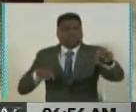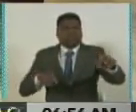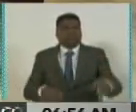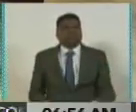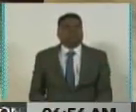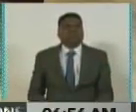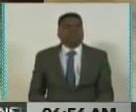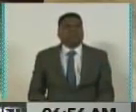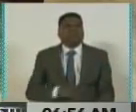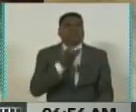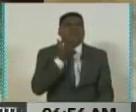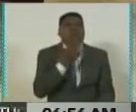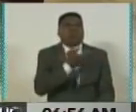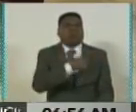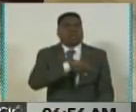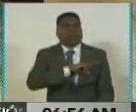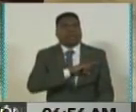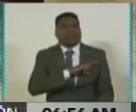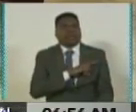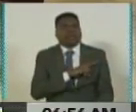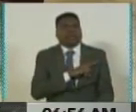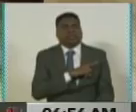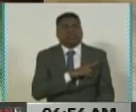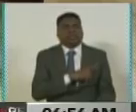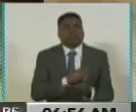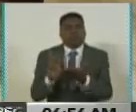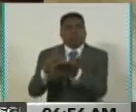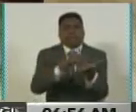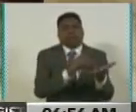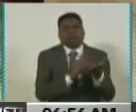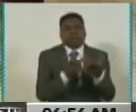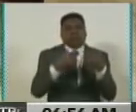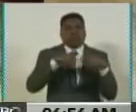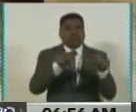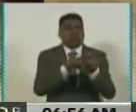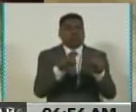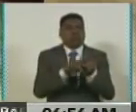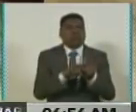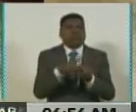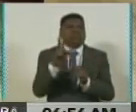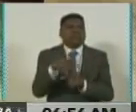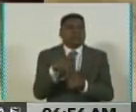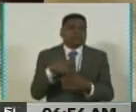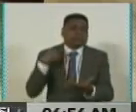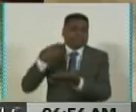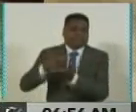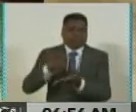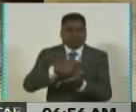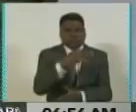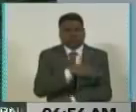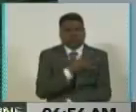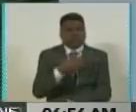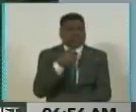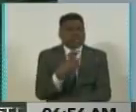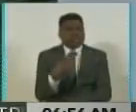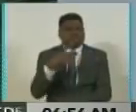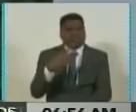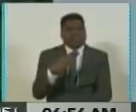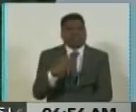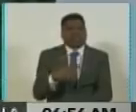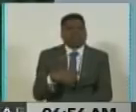ejemplo, los modelos progresistas y los procesos de inclusión que aquí han tenido lugar, y la inversión social a la que hacía alusión Héctor Rodríguez. Pero igual, la